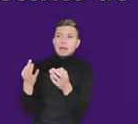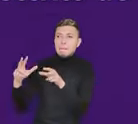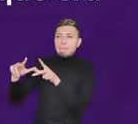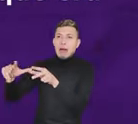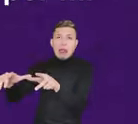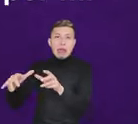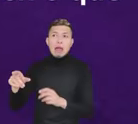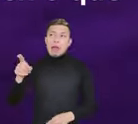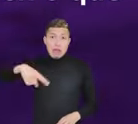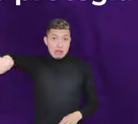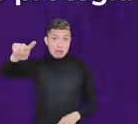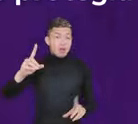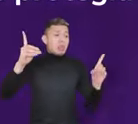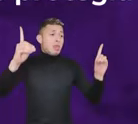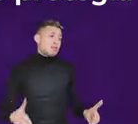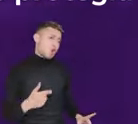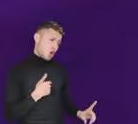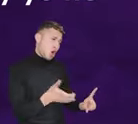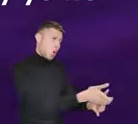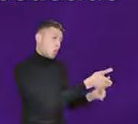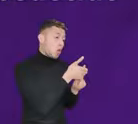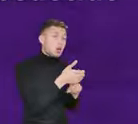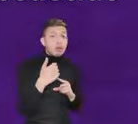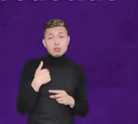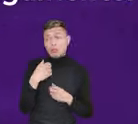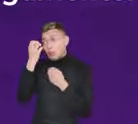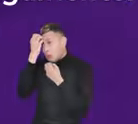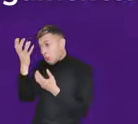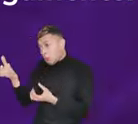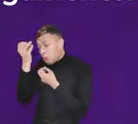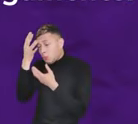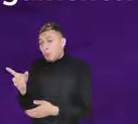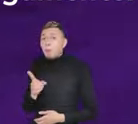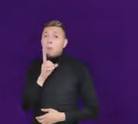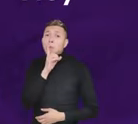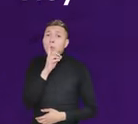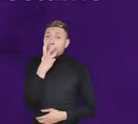el pretexto de que era por mi bien o que me protegía, y yo he obedecido